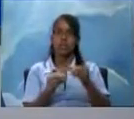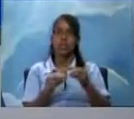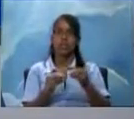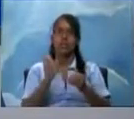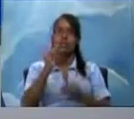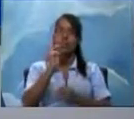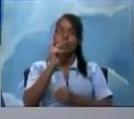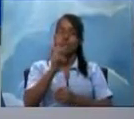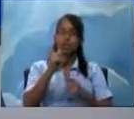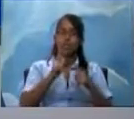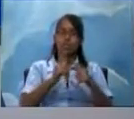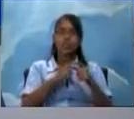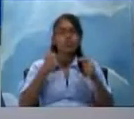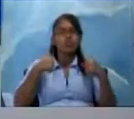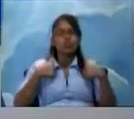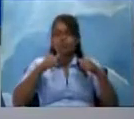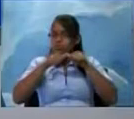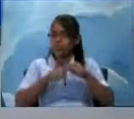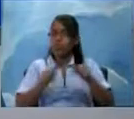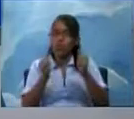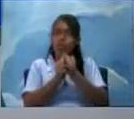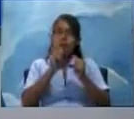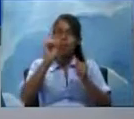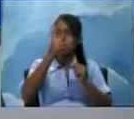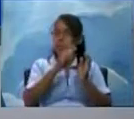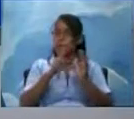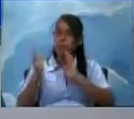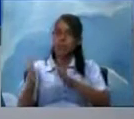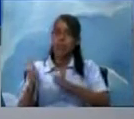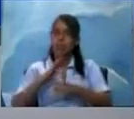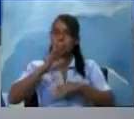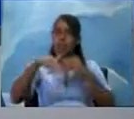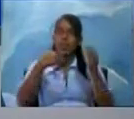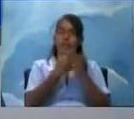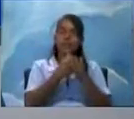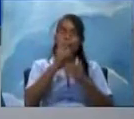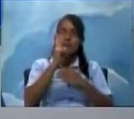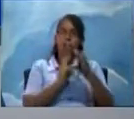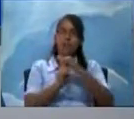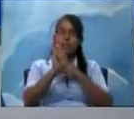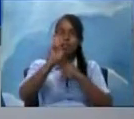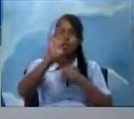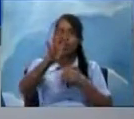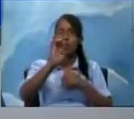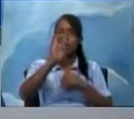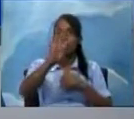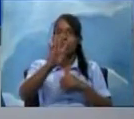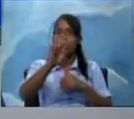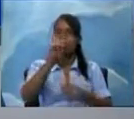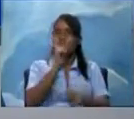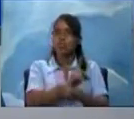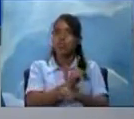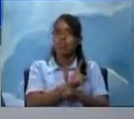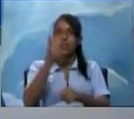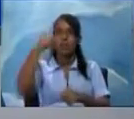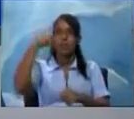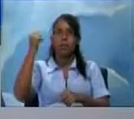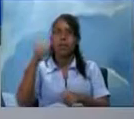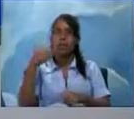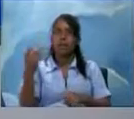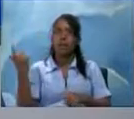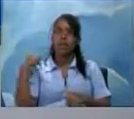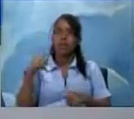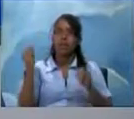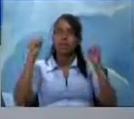Ok, yo me quedo con la primera parte hasta el versículo 44, solamente para que tengas